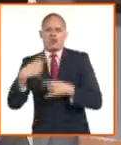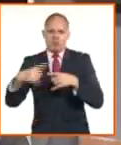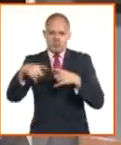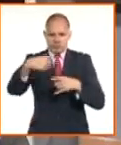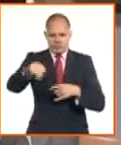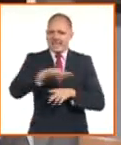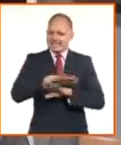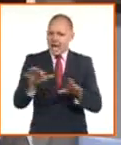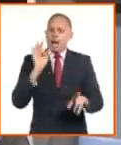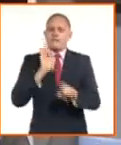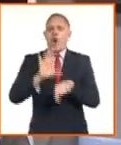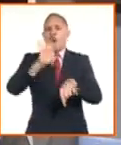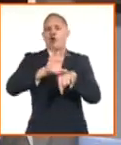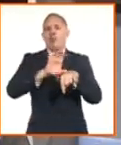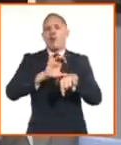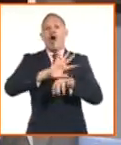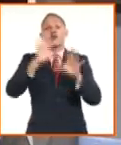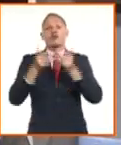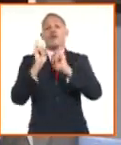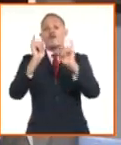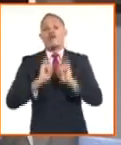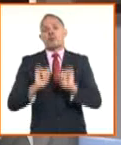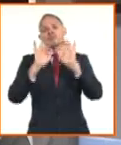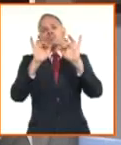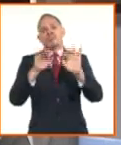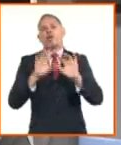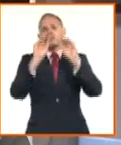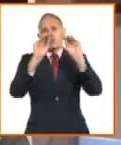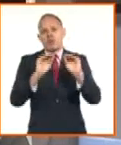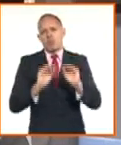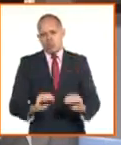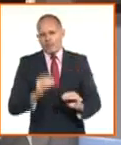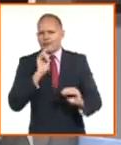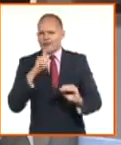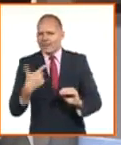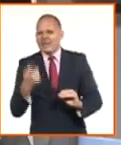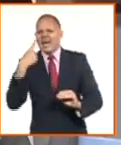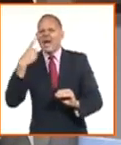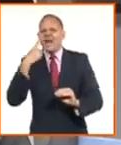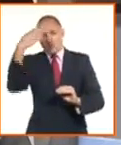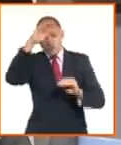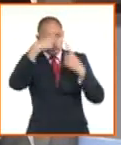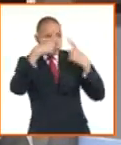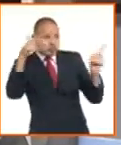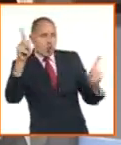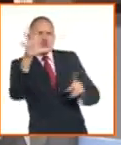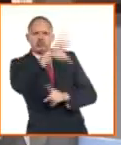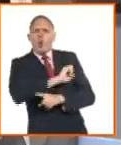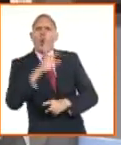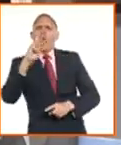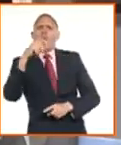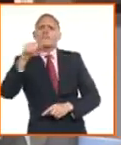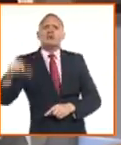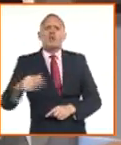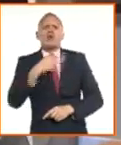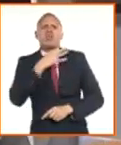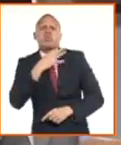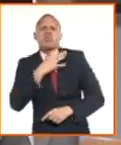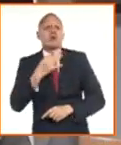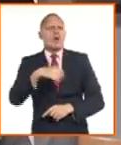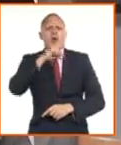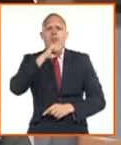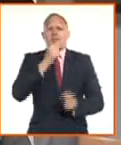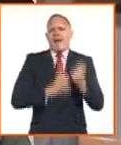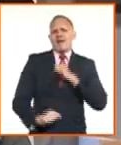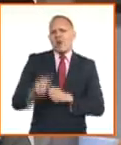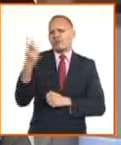con transparencia a todas las personas que están en esa situación en el país. Estamos estudiando el sistema de bonos, estamos dando ya atención diferenciada en la